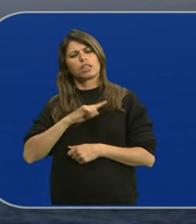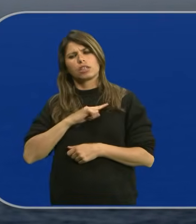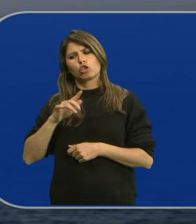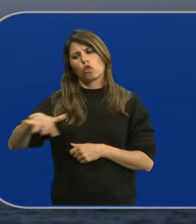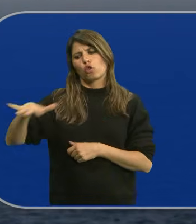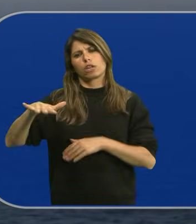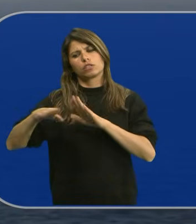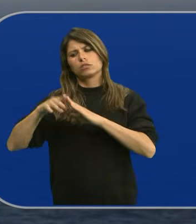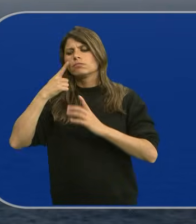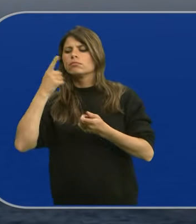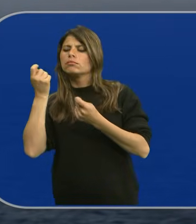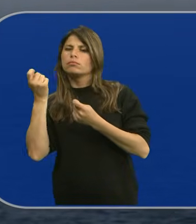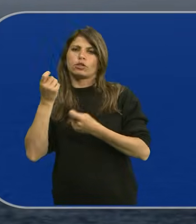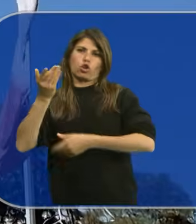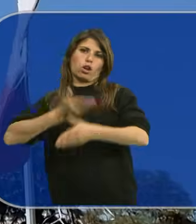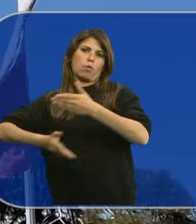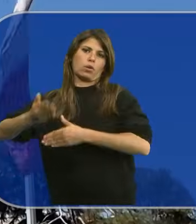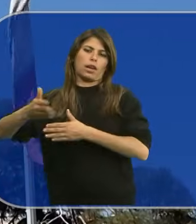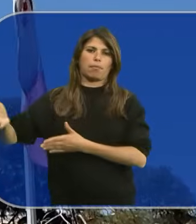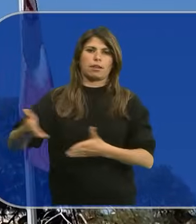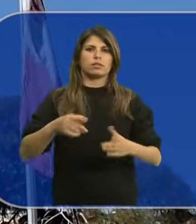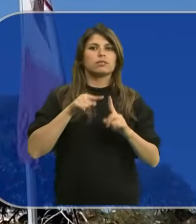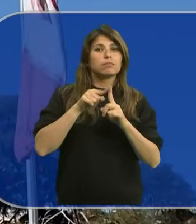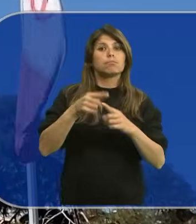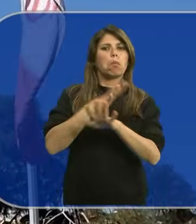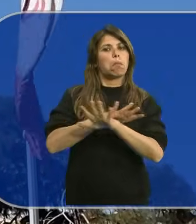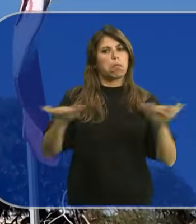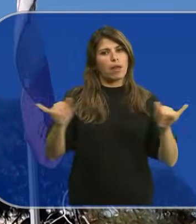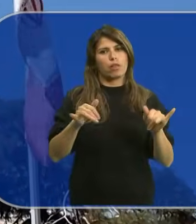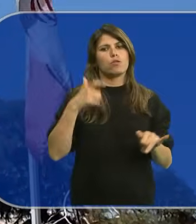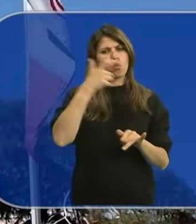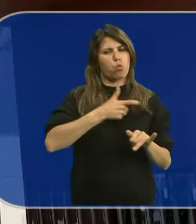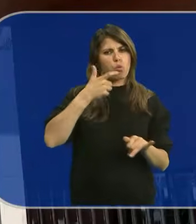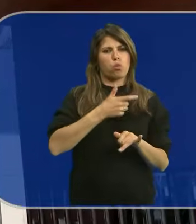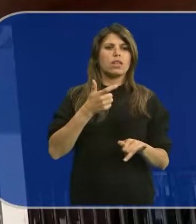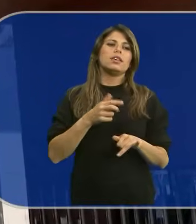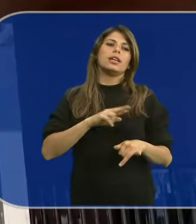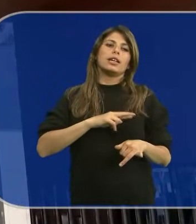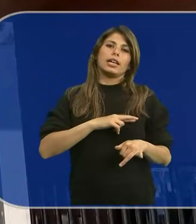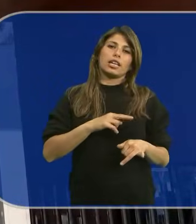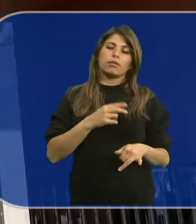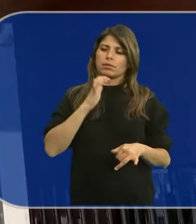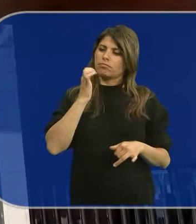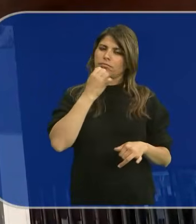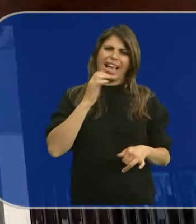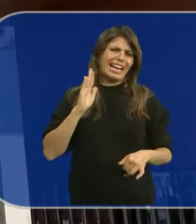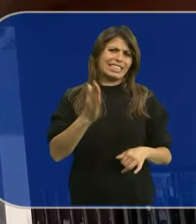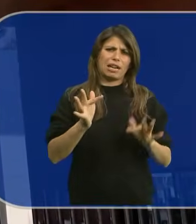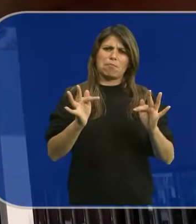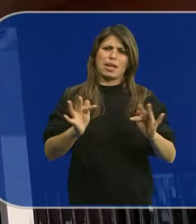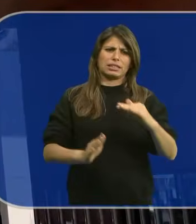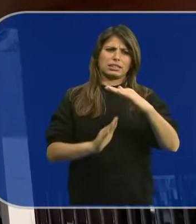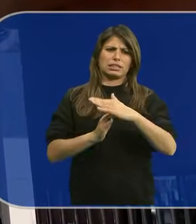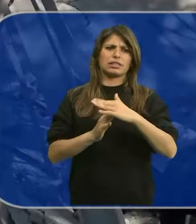por la zona para colaborar con ese tránsito. Para que la paz sea duradera, el régimen de los ayatolás reclama que no lo vuelvan a atacar, que